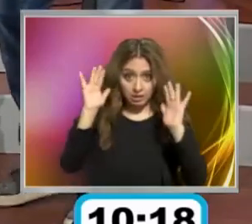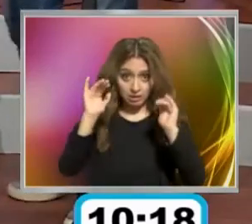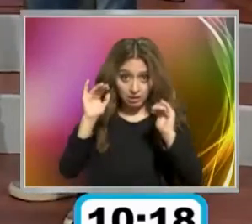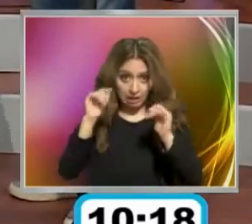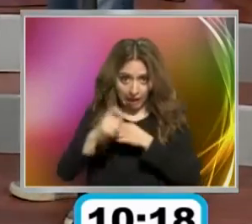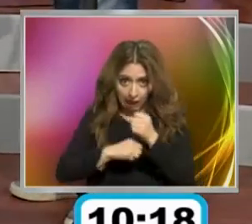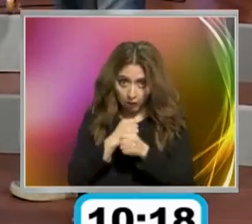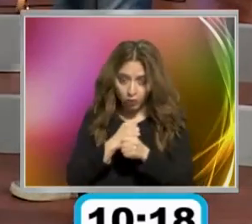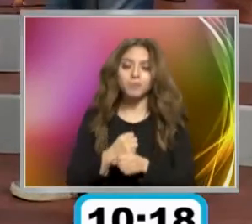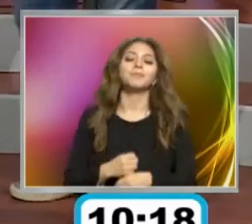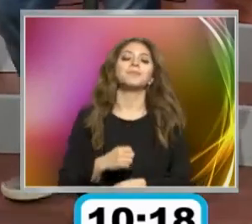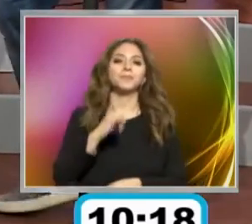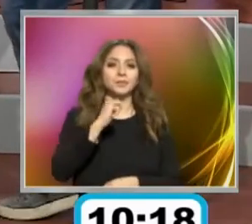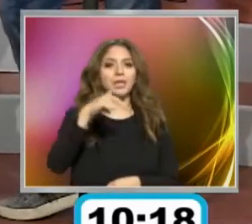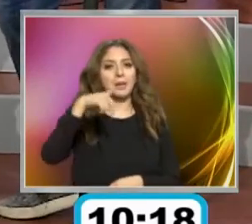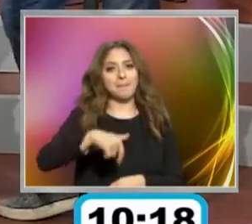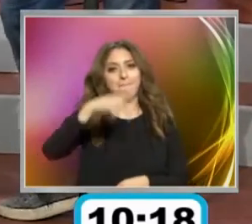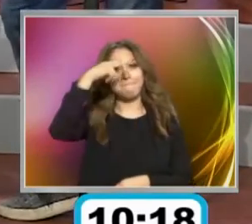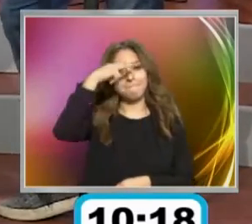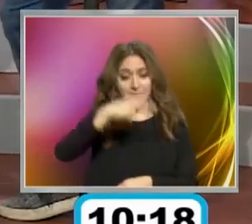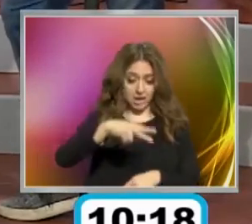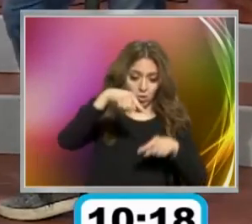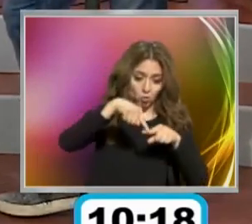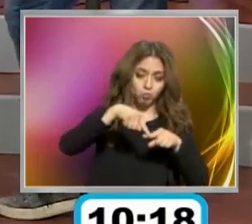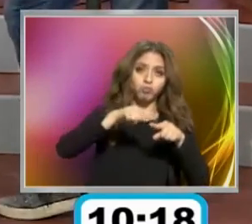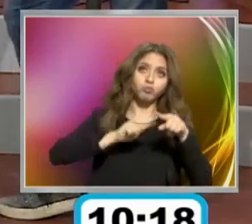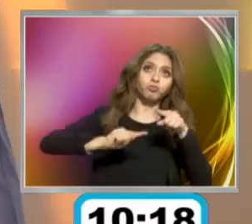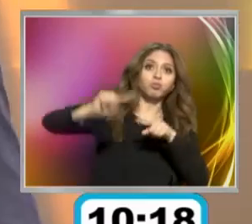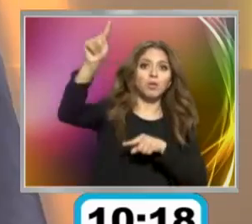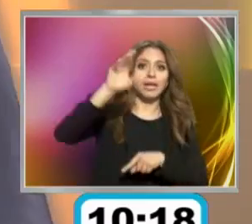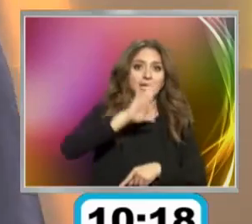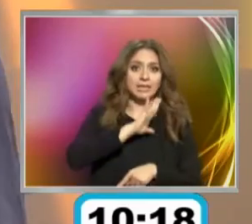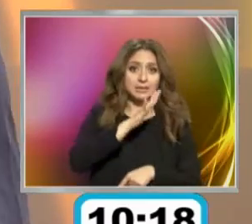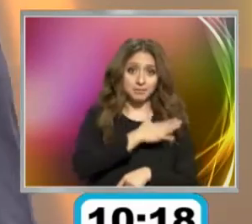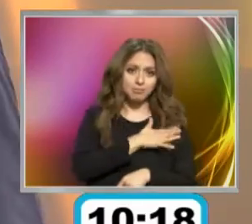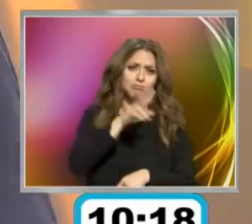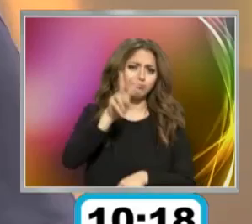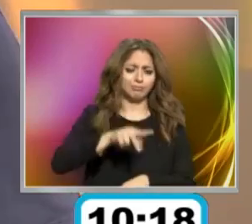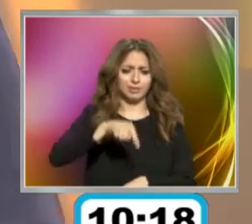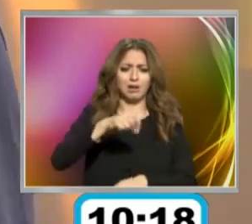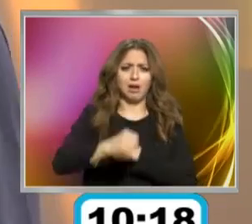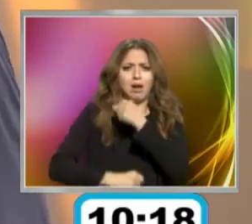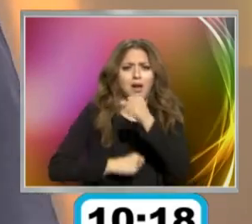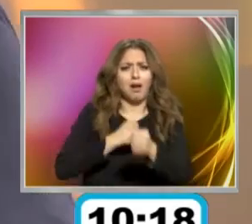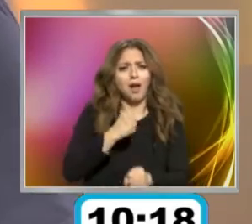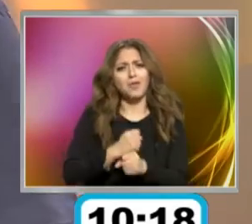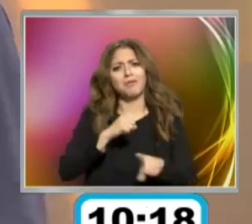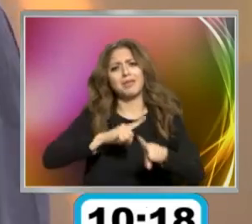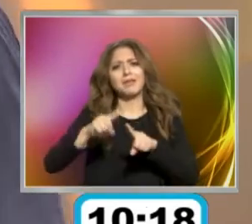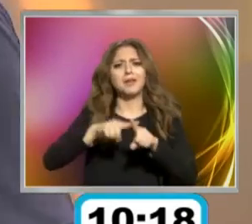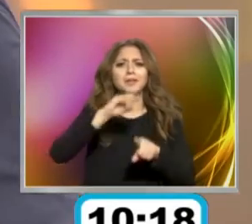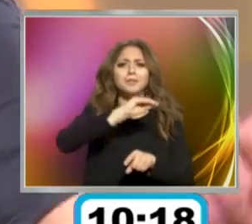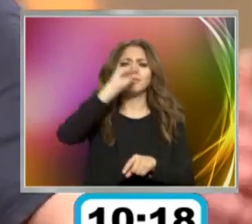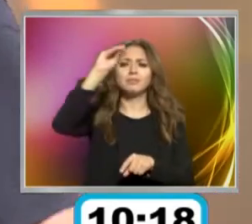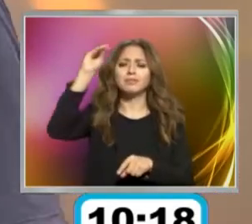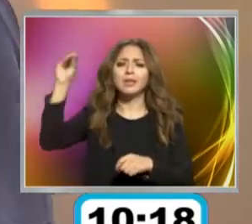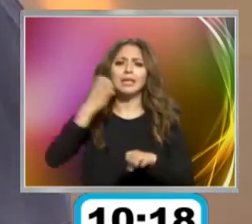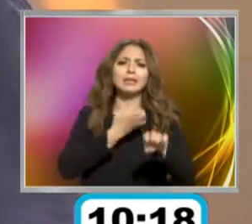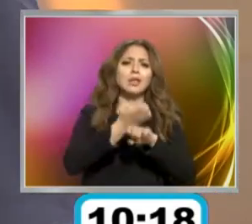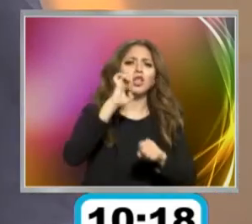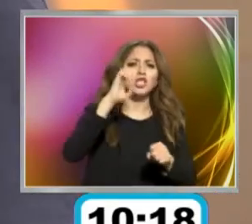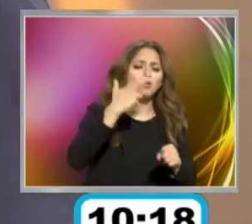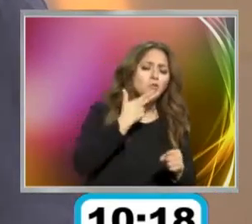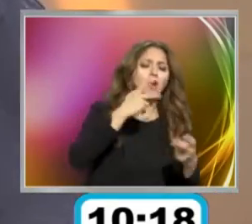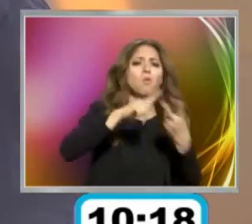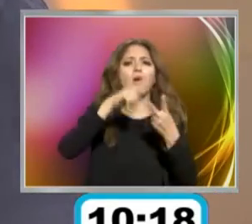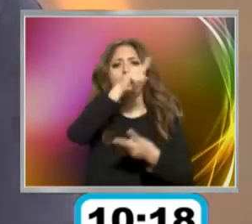Sí, de aquí de México, ya regresamos a España. Y bueno, pues será un año increíble, ¿no? Donde hemos vuelto a tocar en Chihuahua, en Ciudad